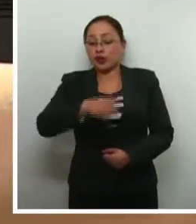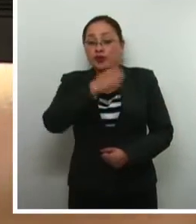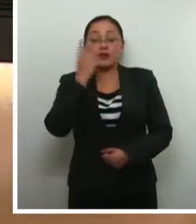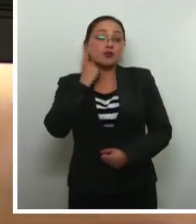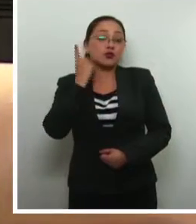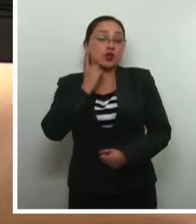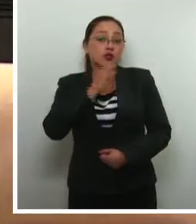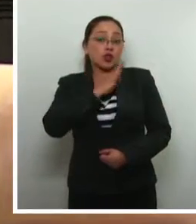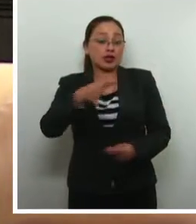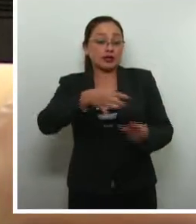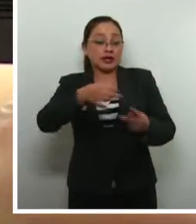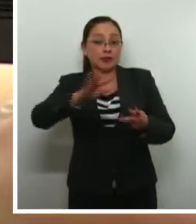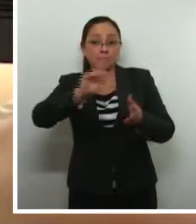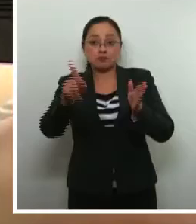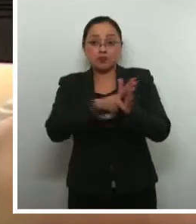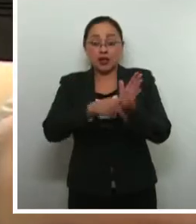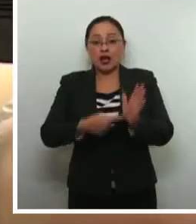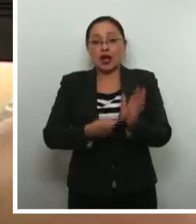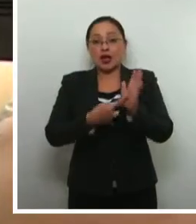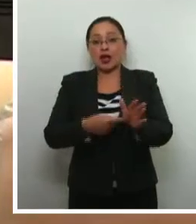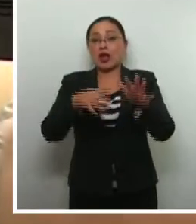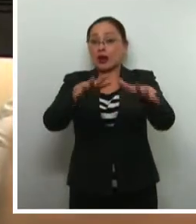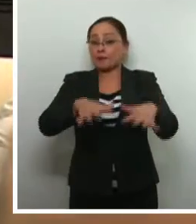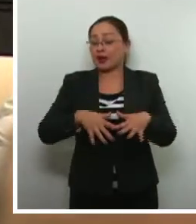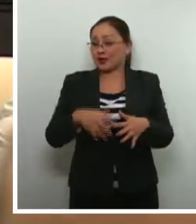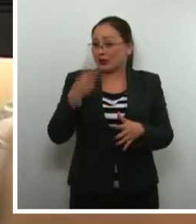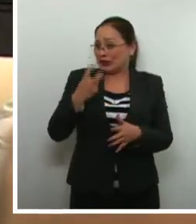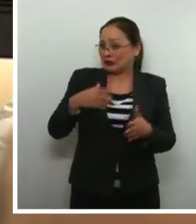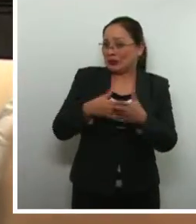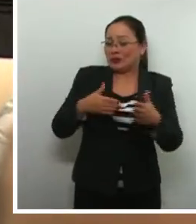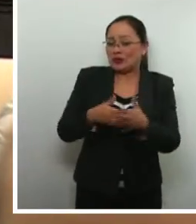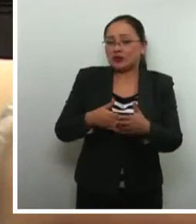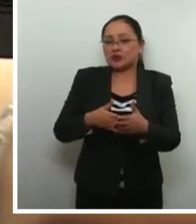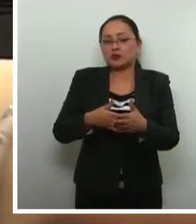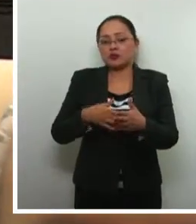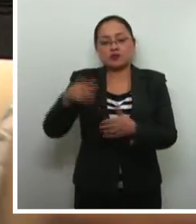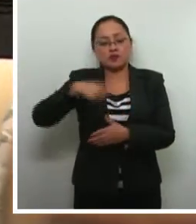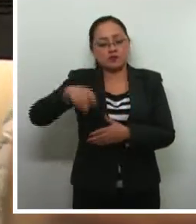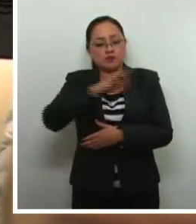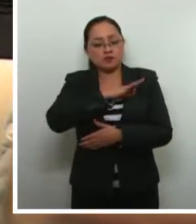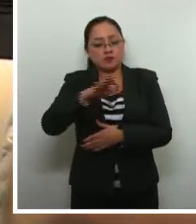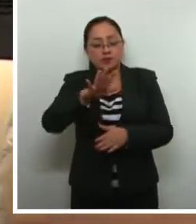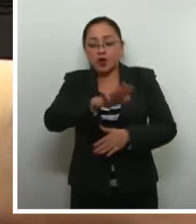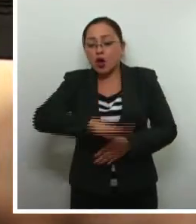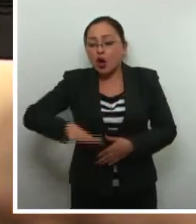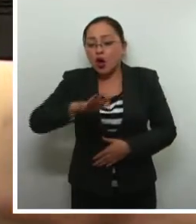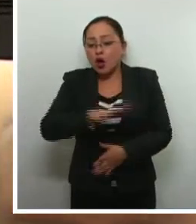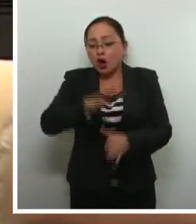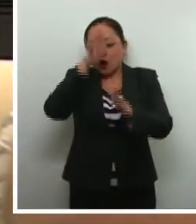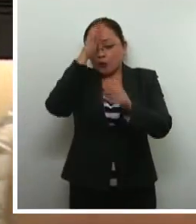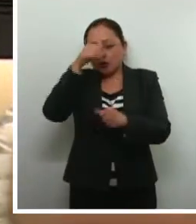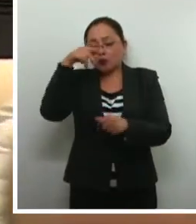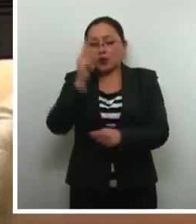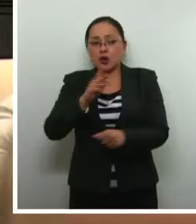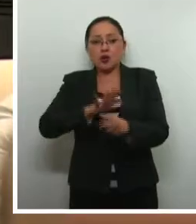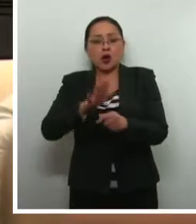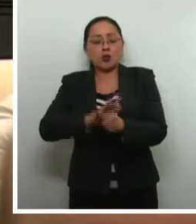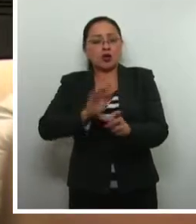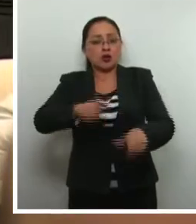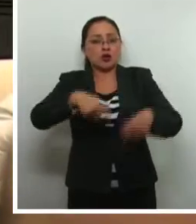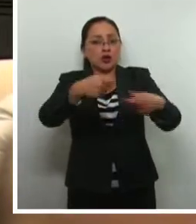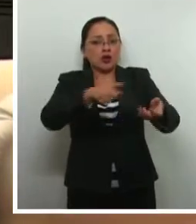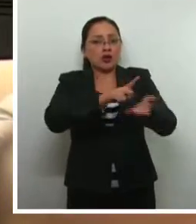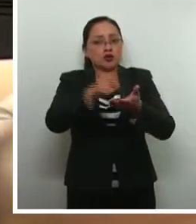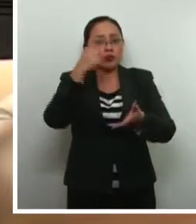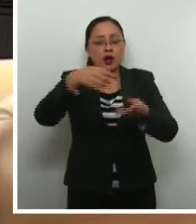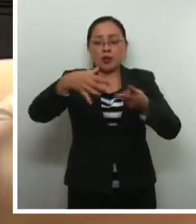en el Pleno. Entonces, o sea, no sé, digo, podremos tomar un acuerdo, pero eso niega también el derecho de cualquier diputado de